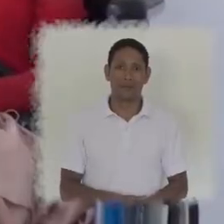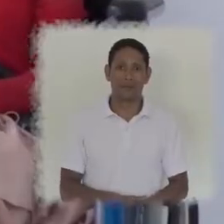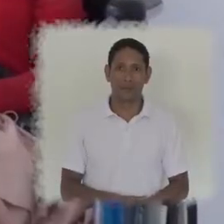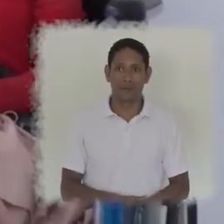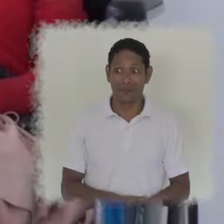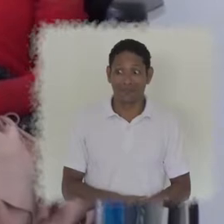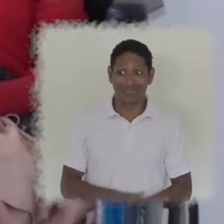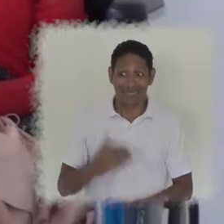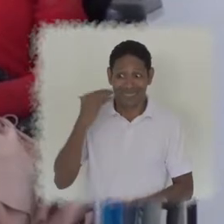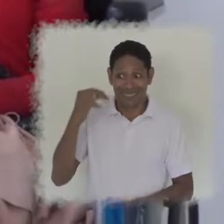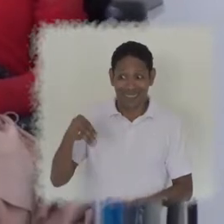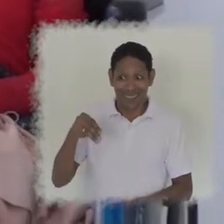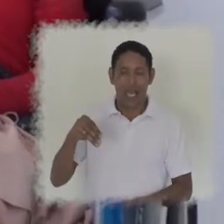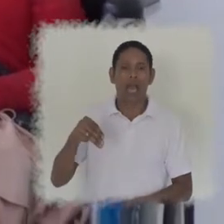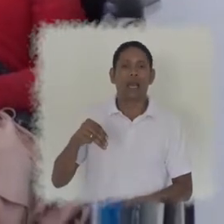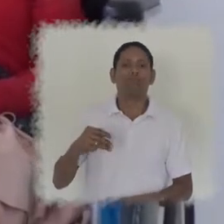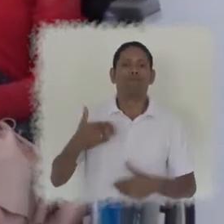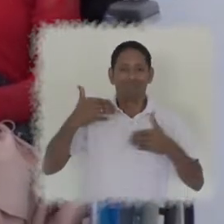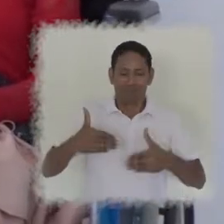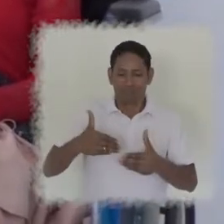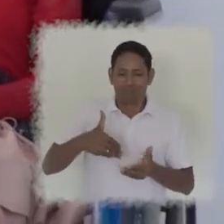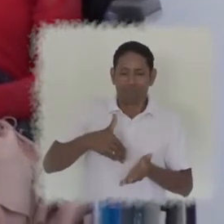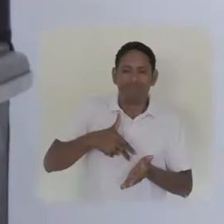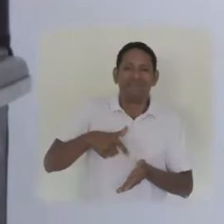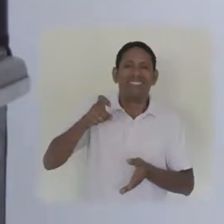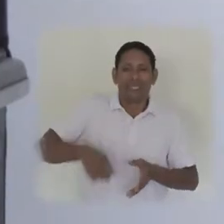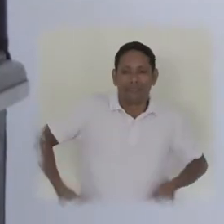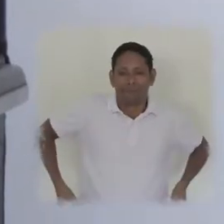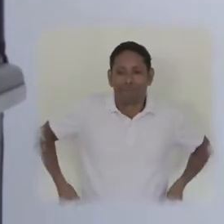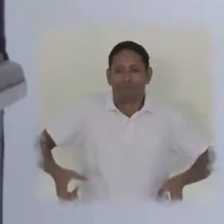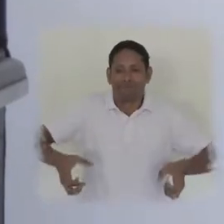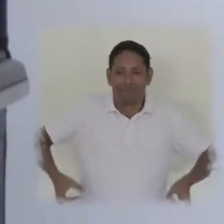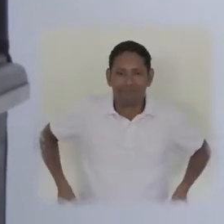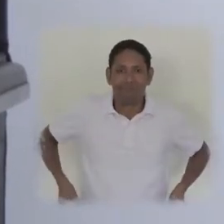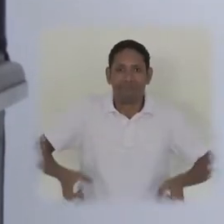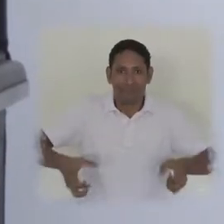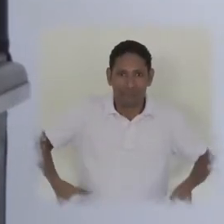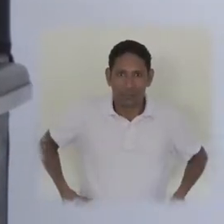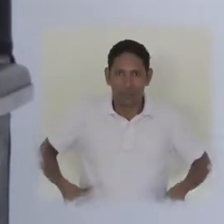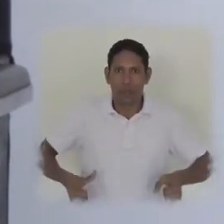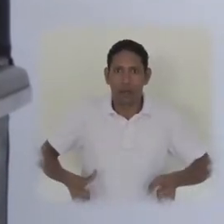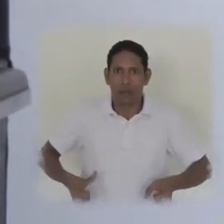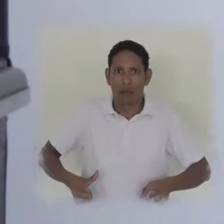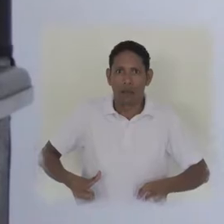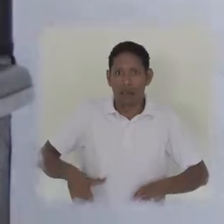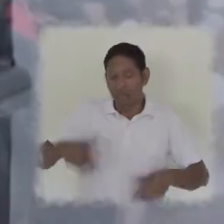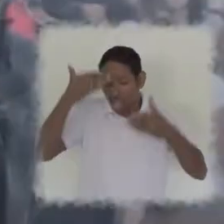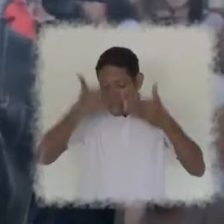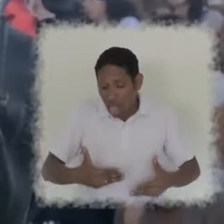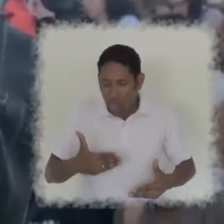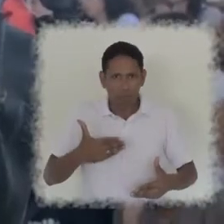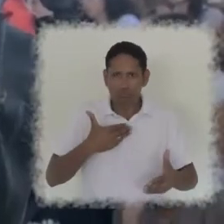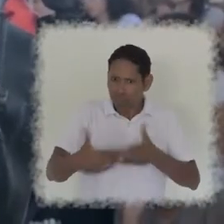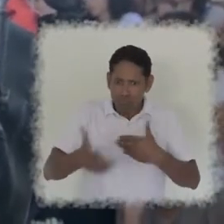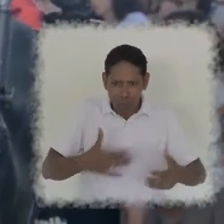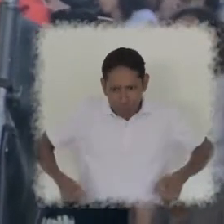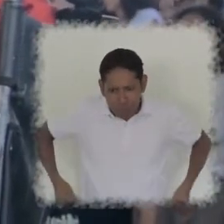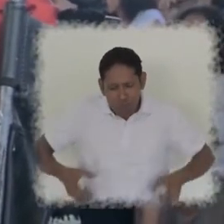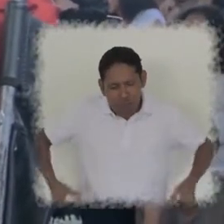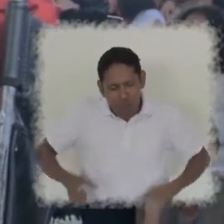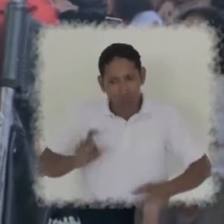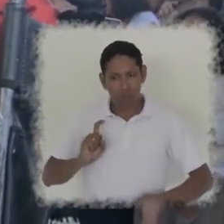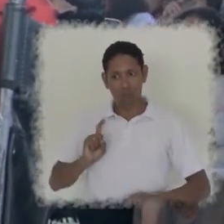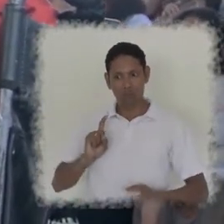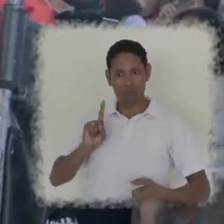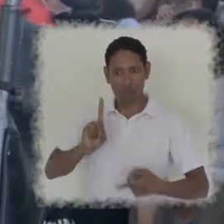cansado. María Elena tiene una discapacidad motriz, por lo que se moviliza con una silla de ruedas, lo que no le impidió cumplir con todo